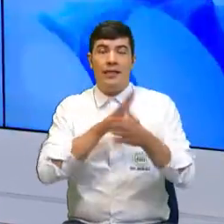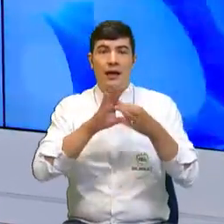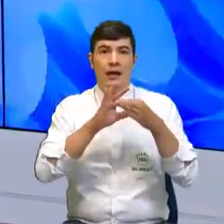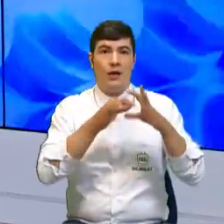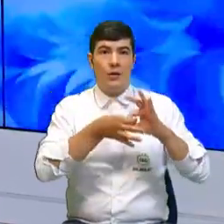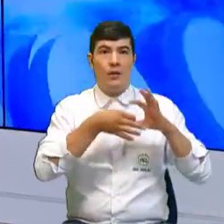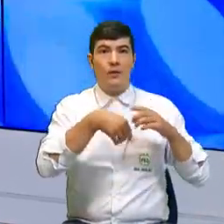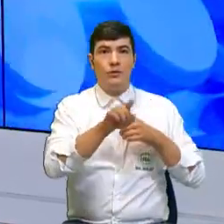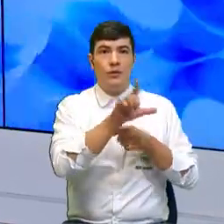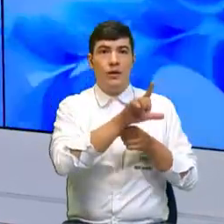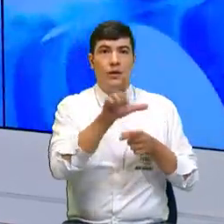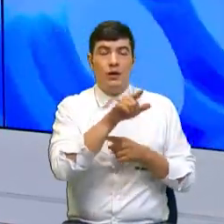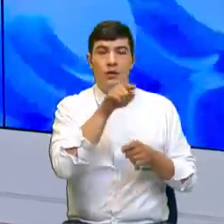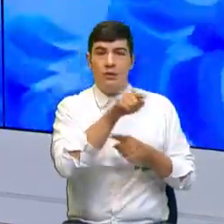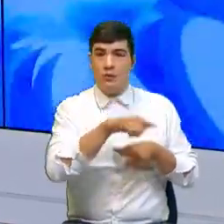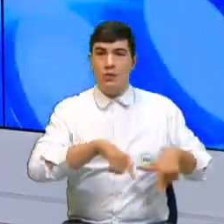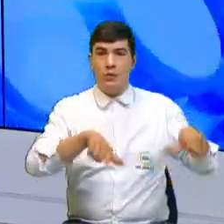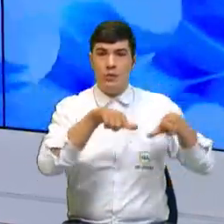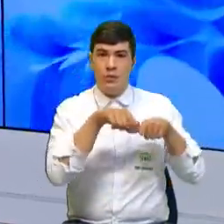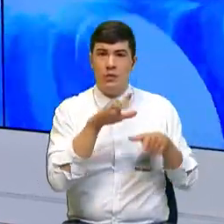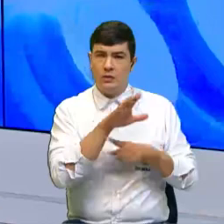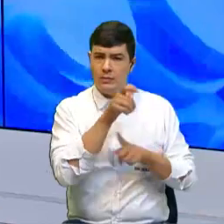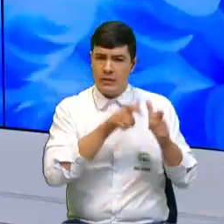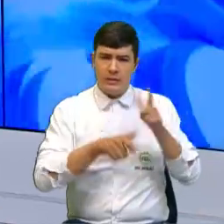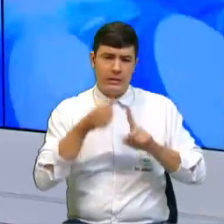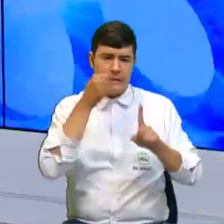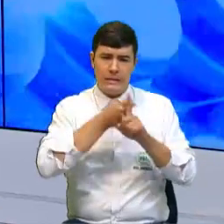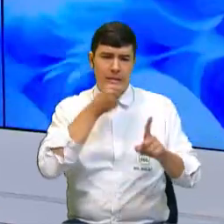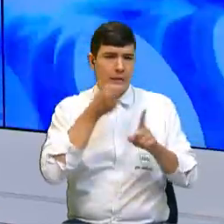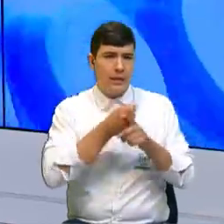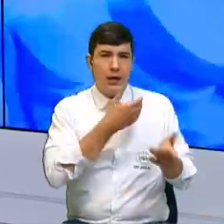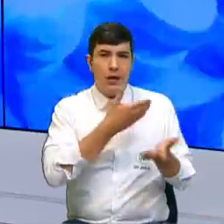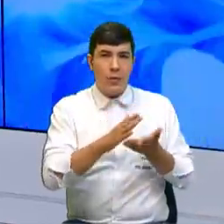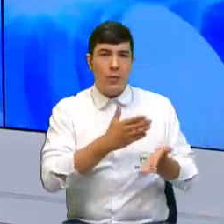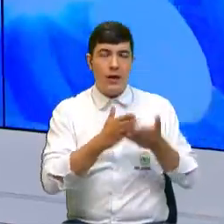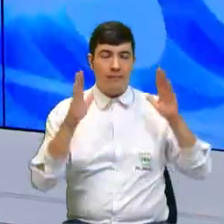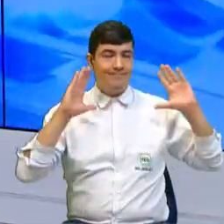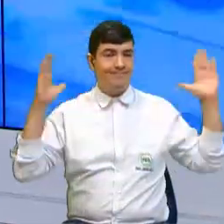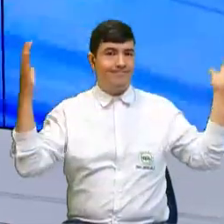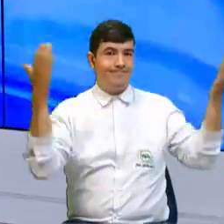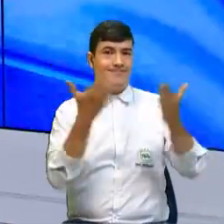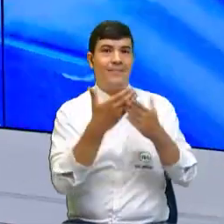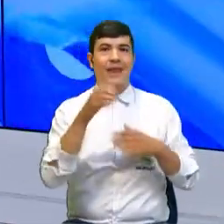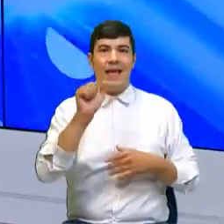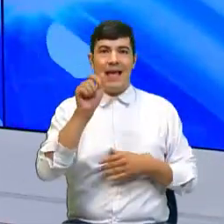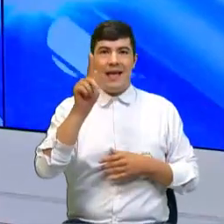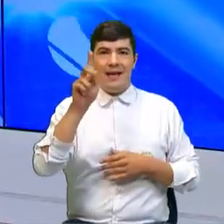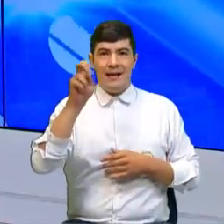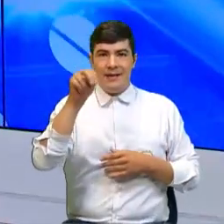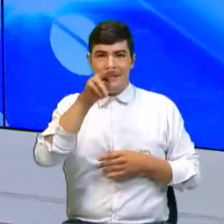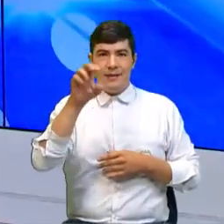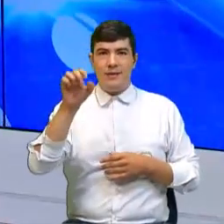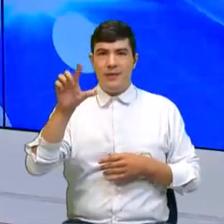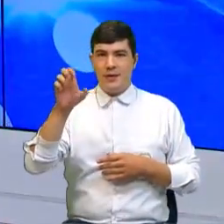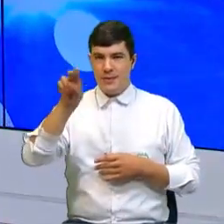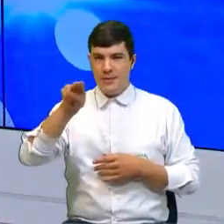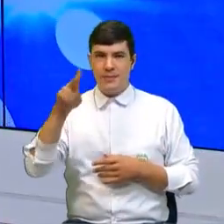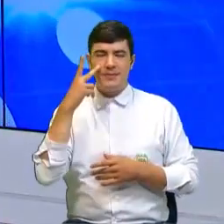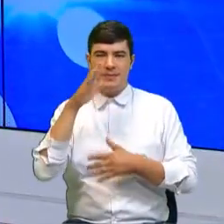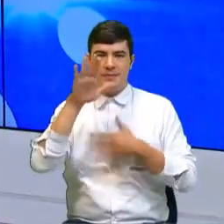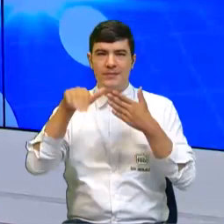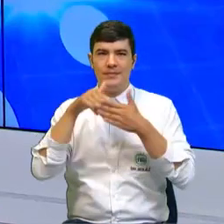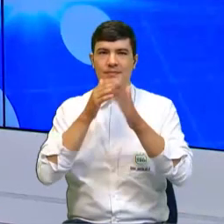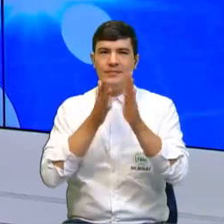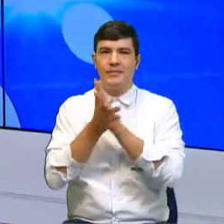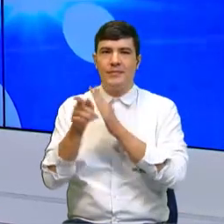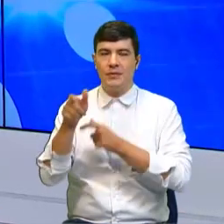el punto en el que más gente se aglomera intentando comprar boletas es en el estadio departamental alfonso lópez allí está arturo pineda con toda la información y